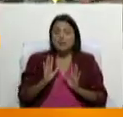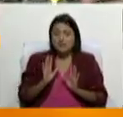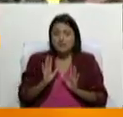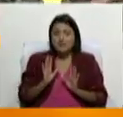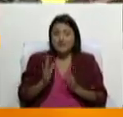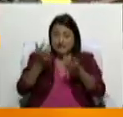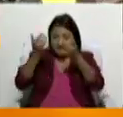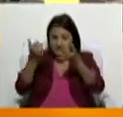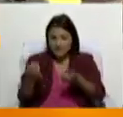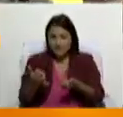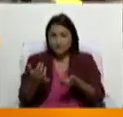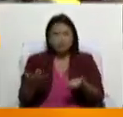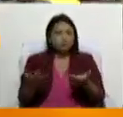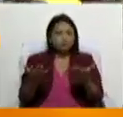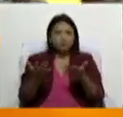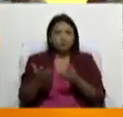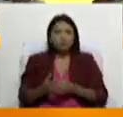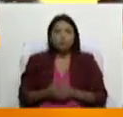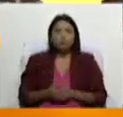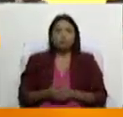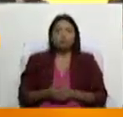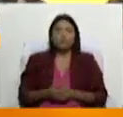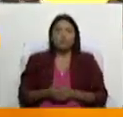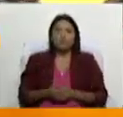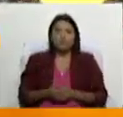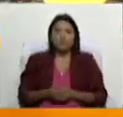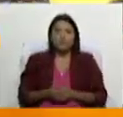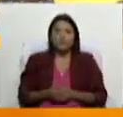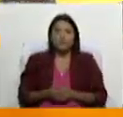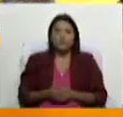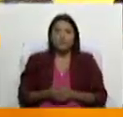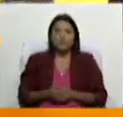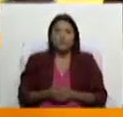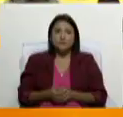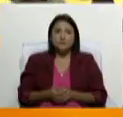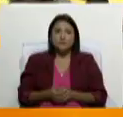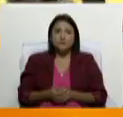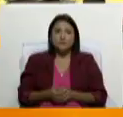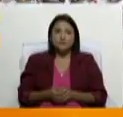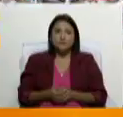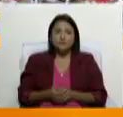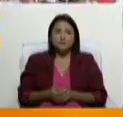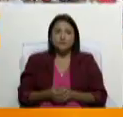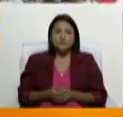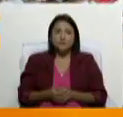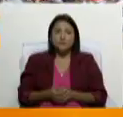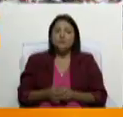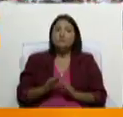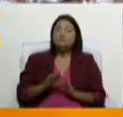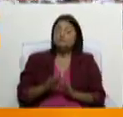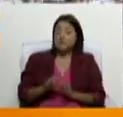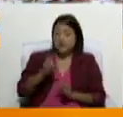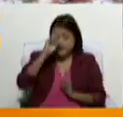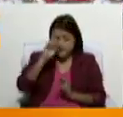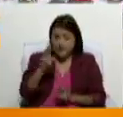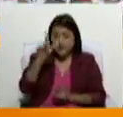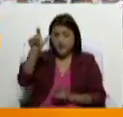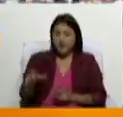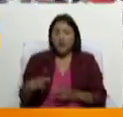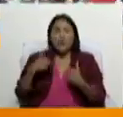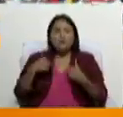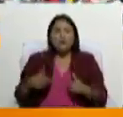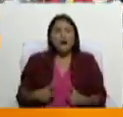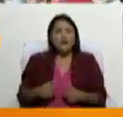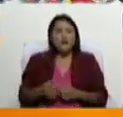de inmediato es lo que hoy nosotros estamos defendiendo, que es que se trate al ser humano como ser humano. ¿Hasta